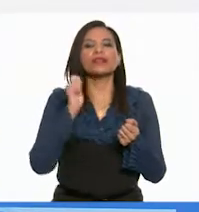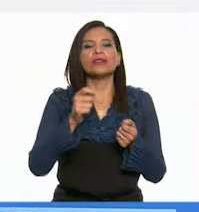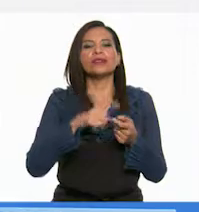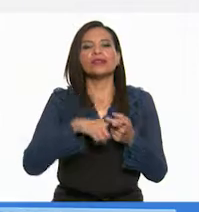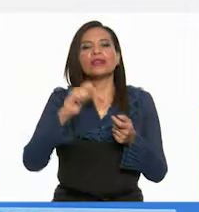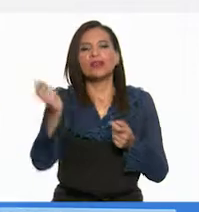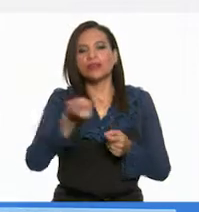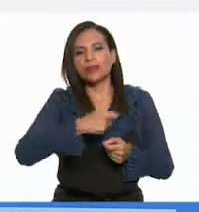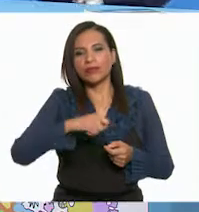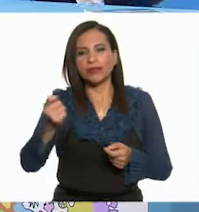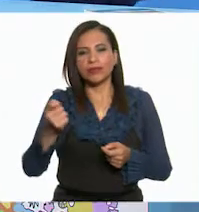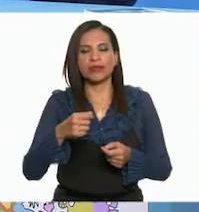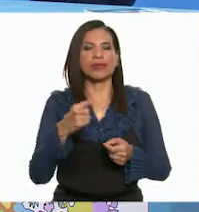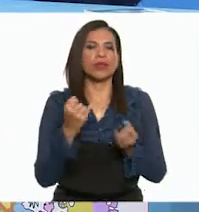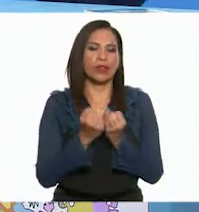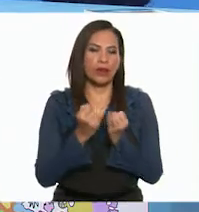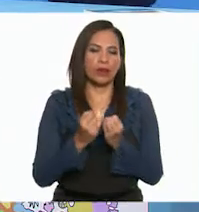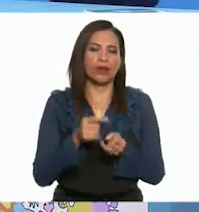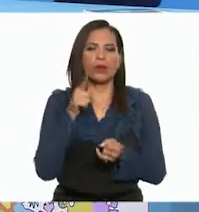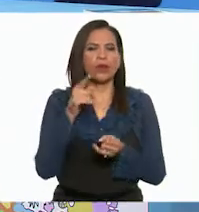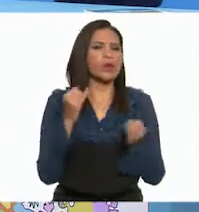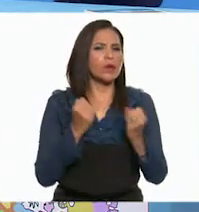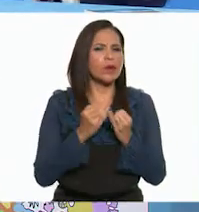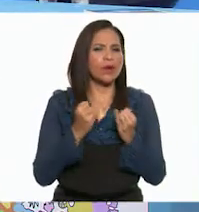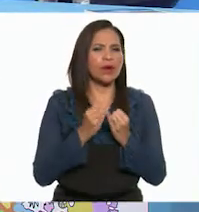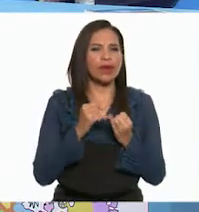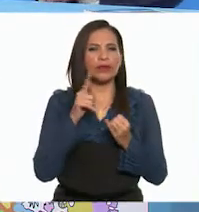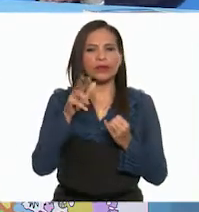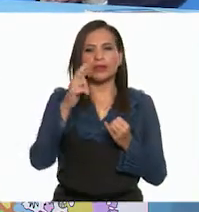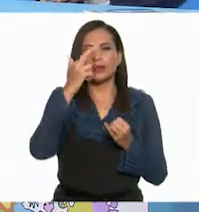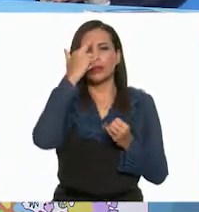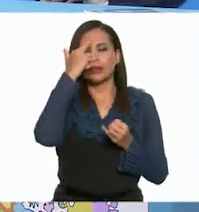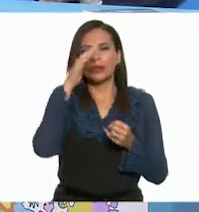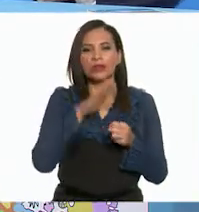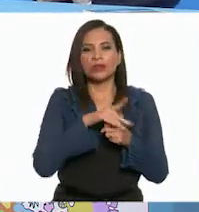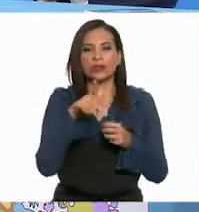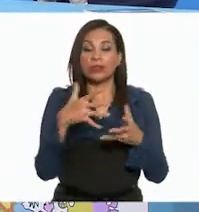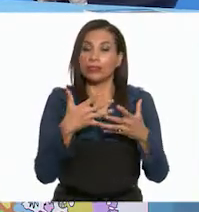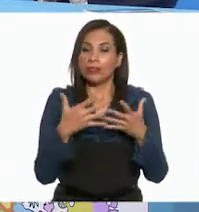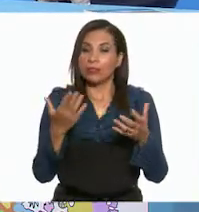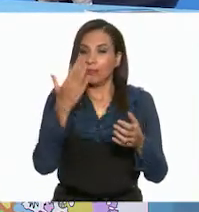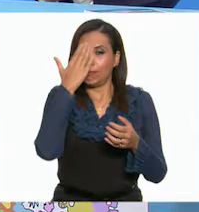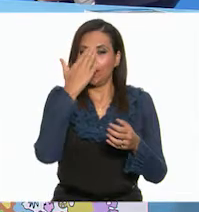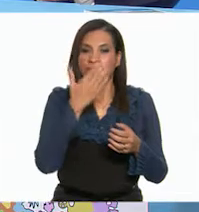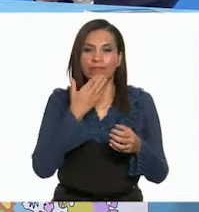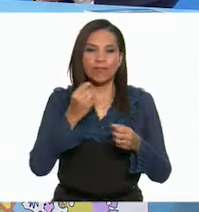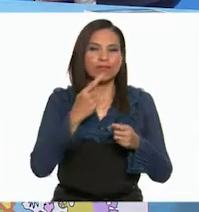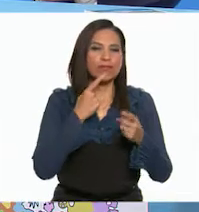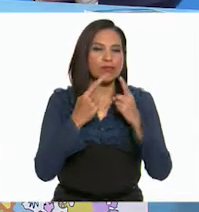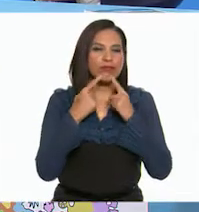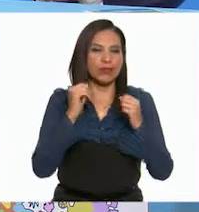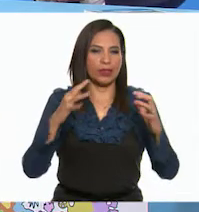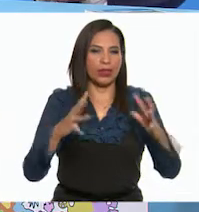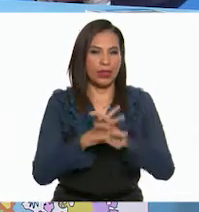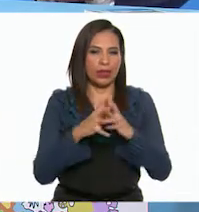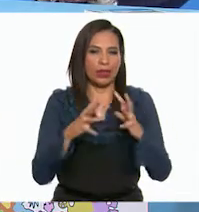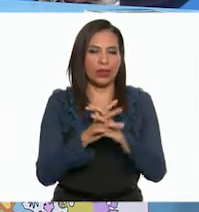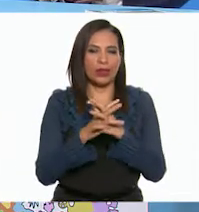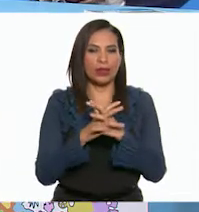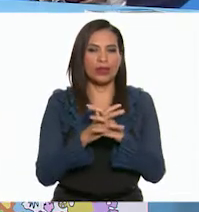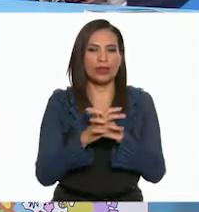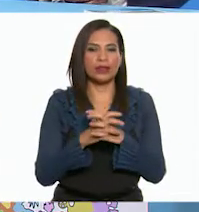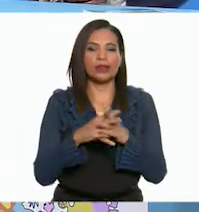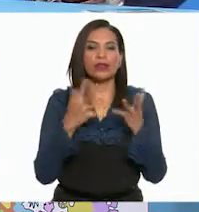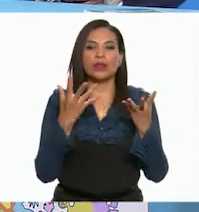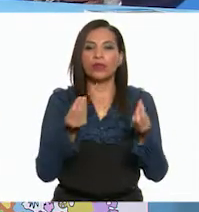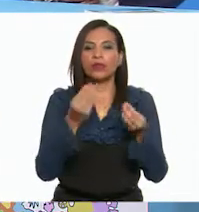el sable. A ti también se te recuerda por ser un gran estratega de la guerra y emprender esta